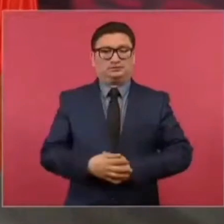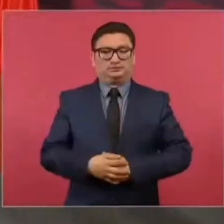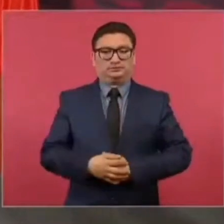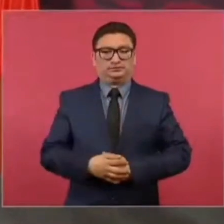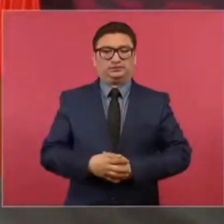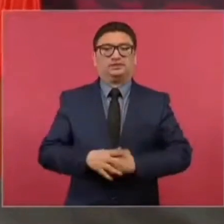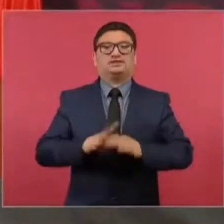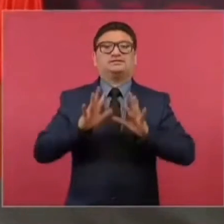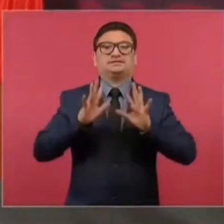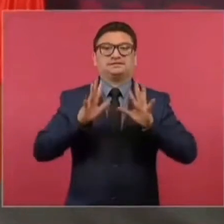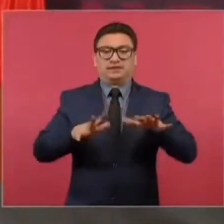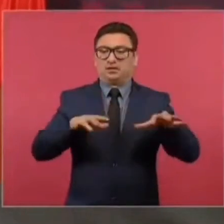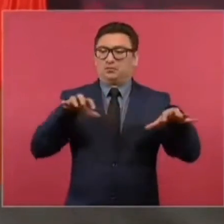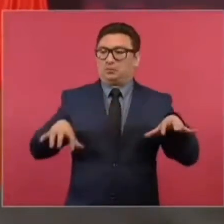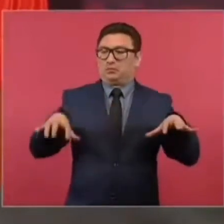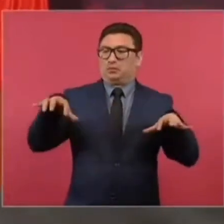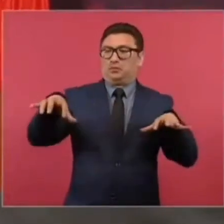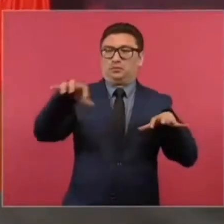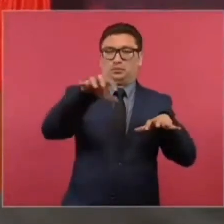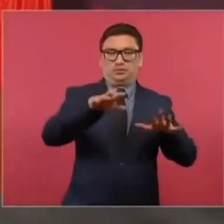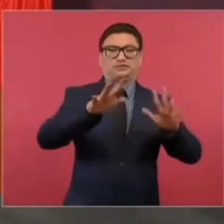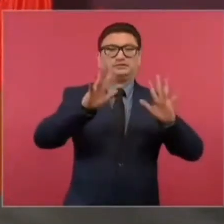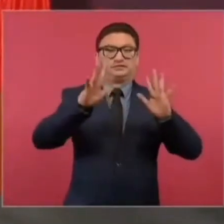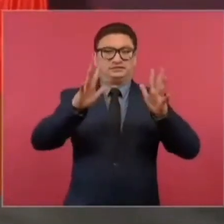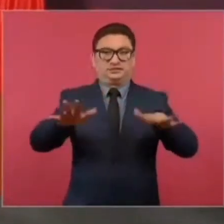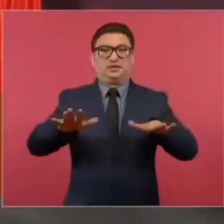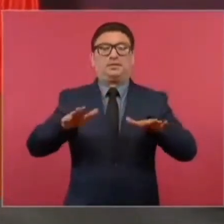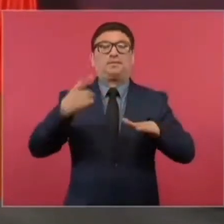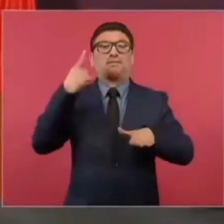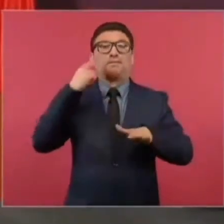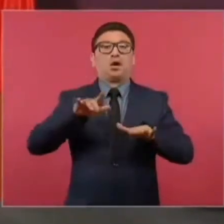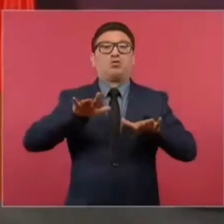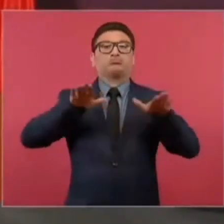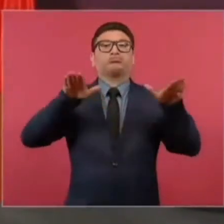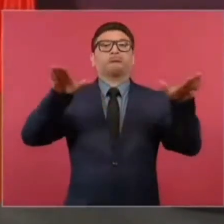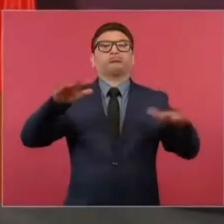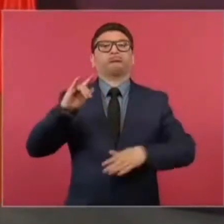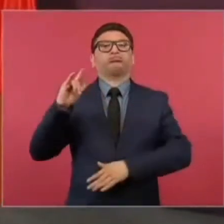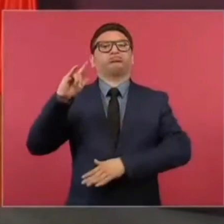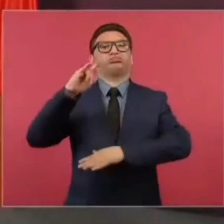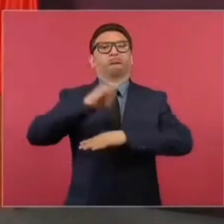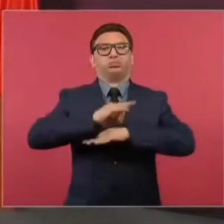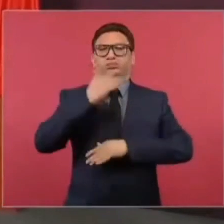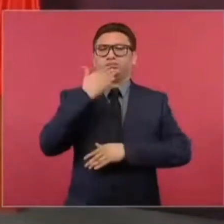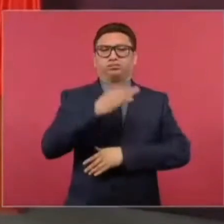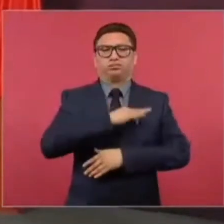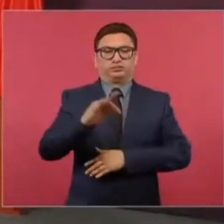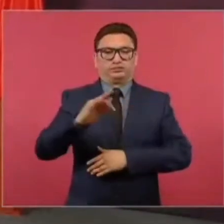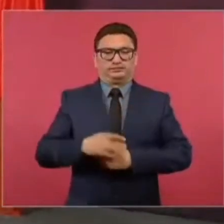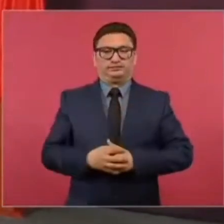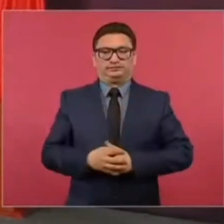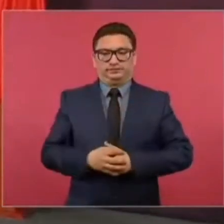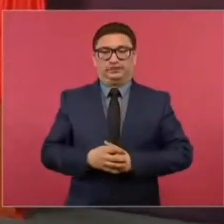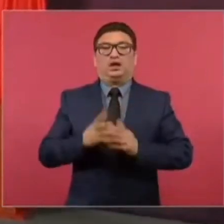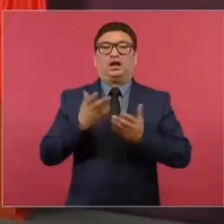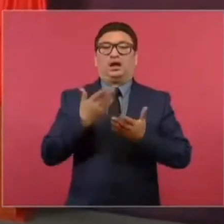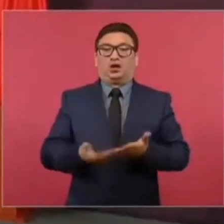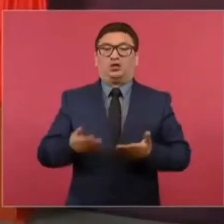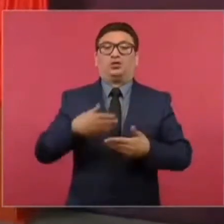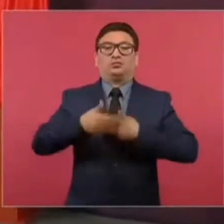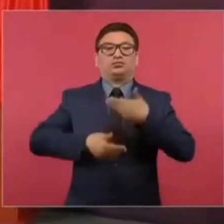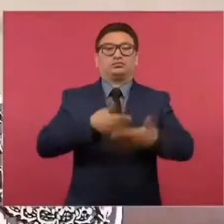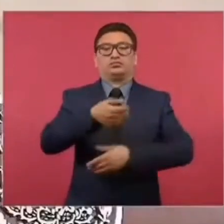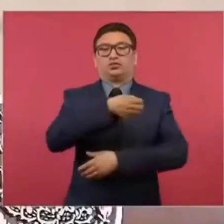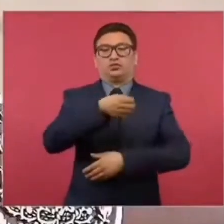Ya hay la infraestructura aérea que se requiere, ¿no? Ya nada más es cosa de ordenar, y